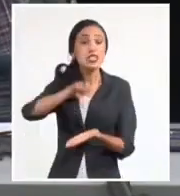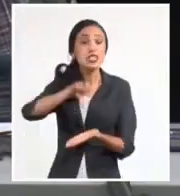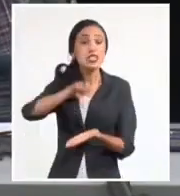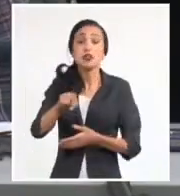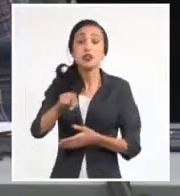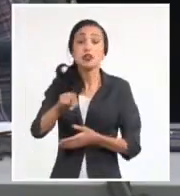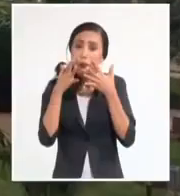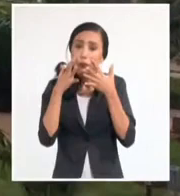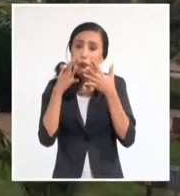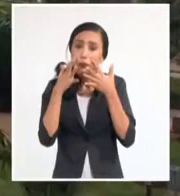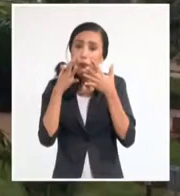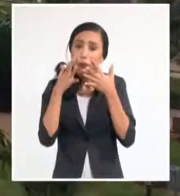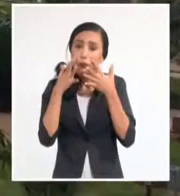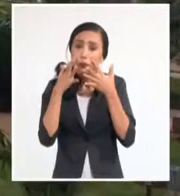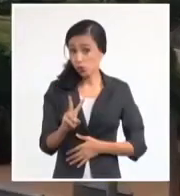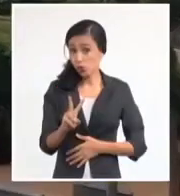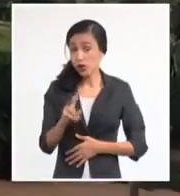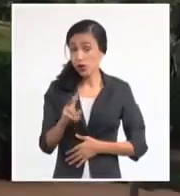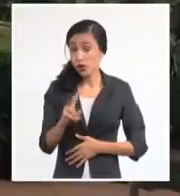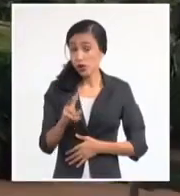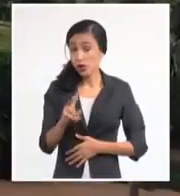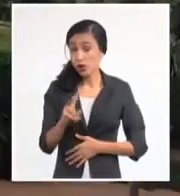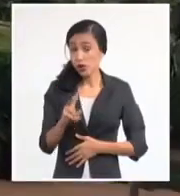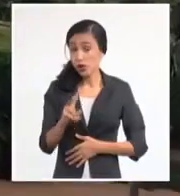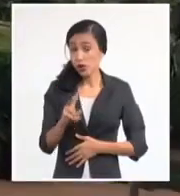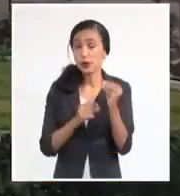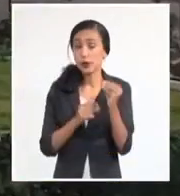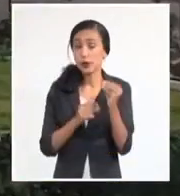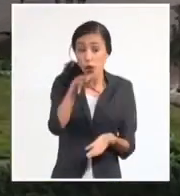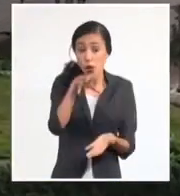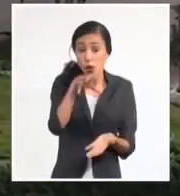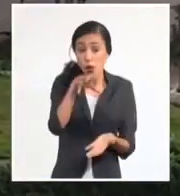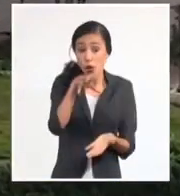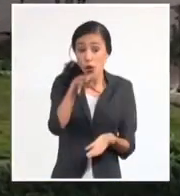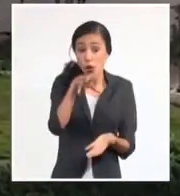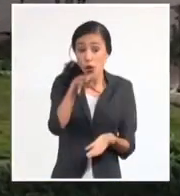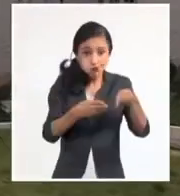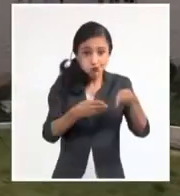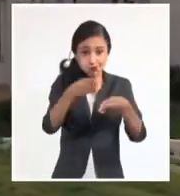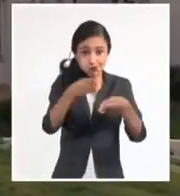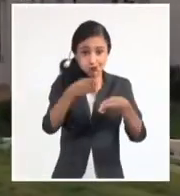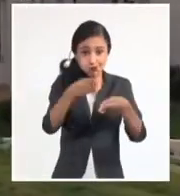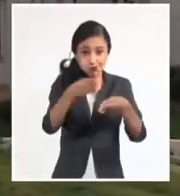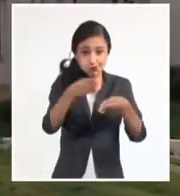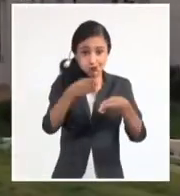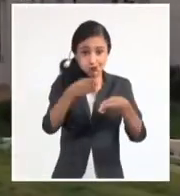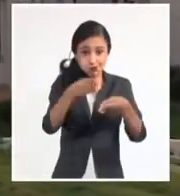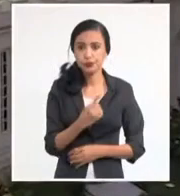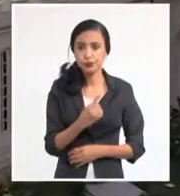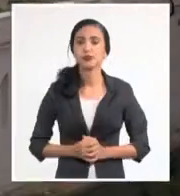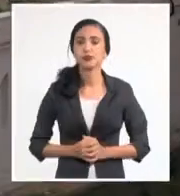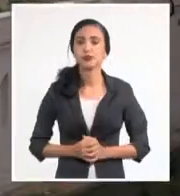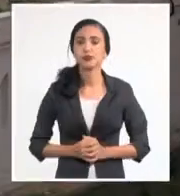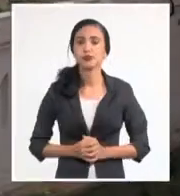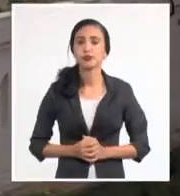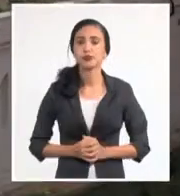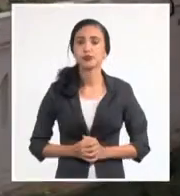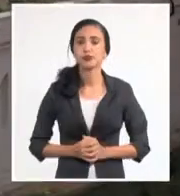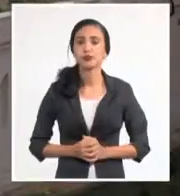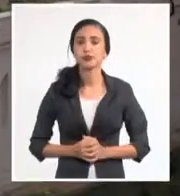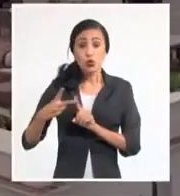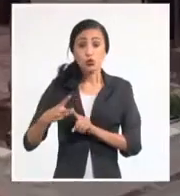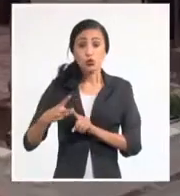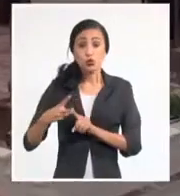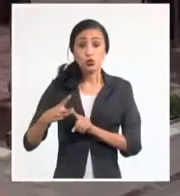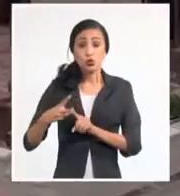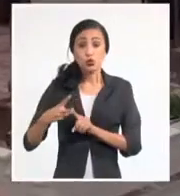importantes fortalezas. Lo primero es el inmueble que tiene recuperado y la segunda fortaleza es el colectivo